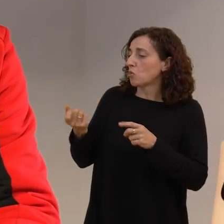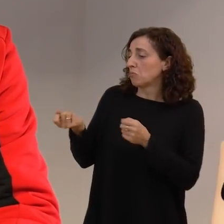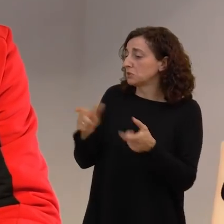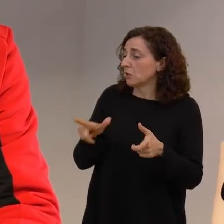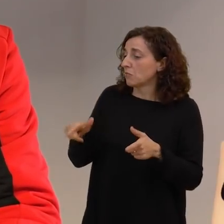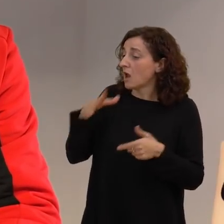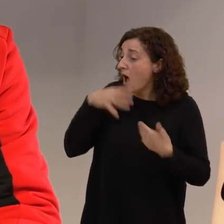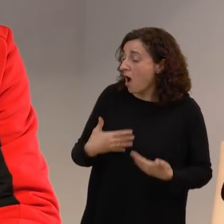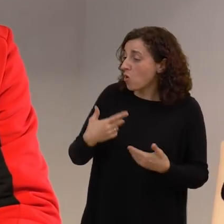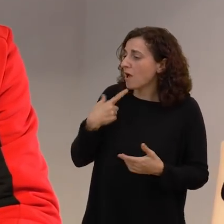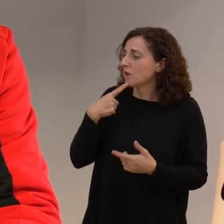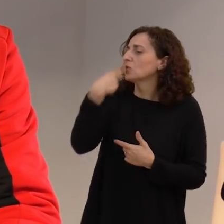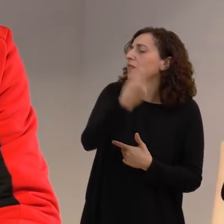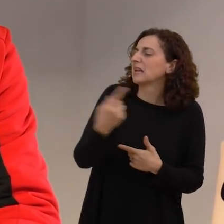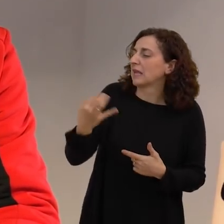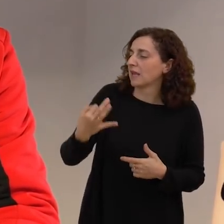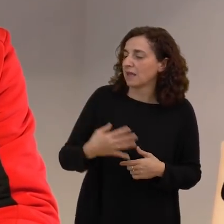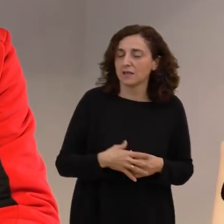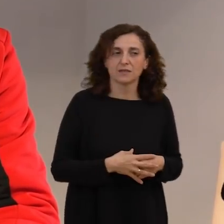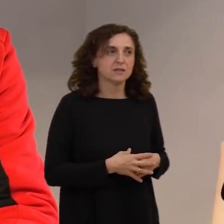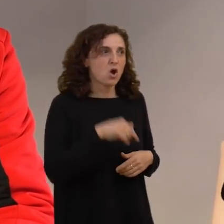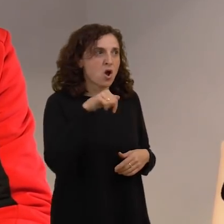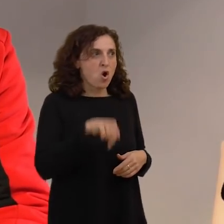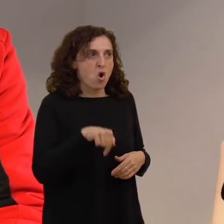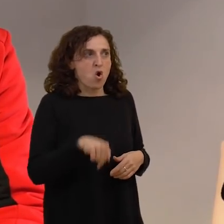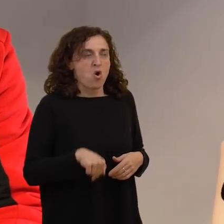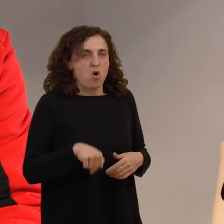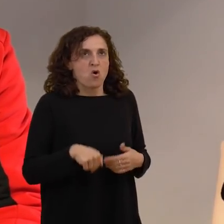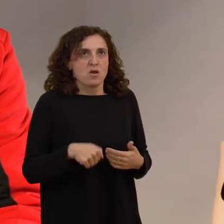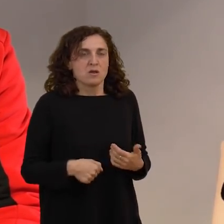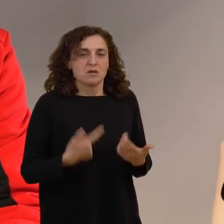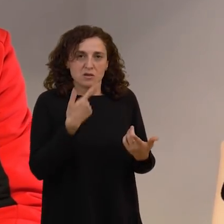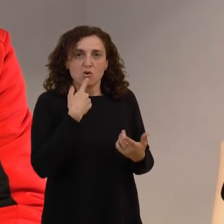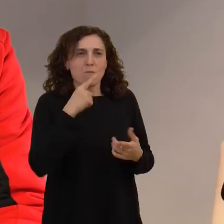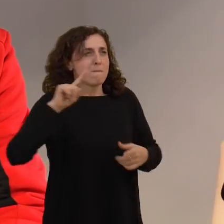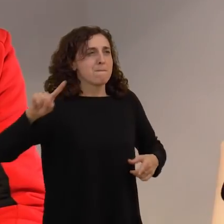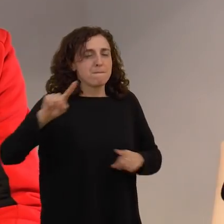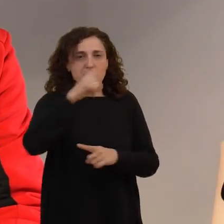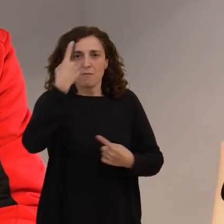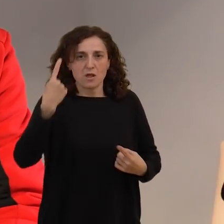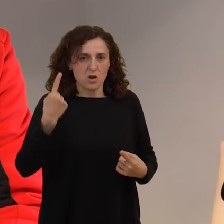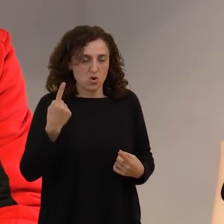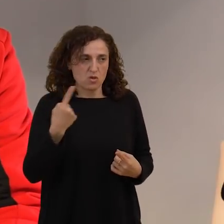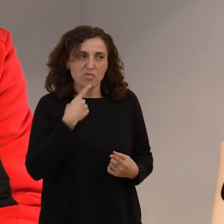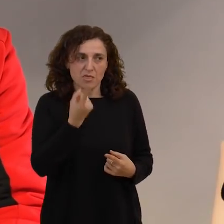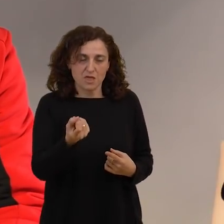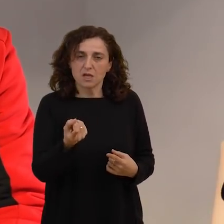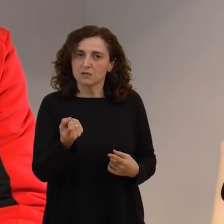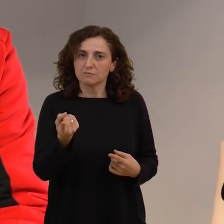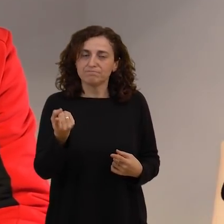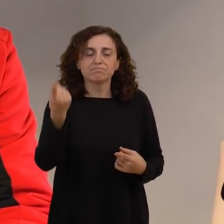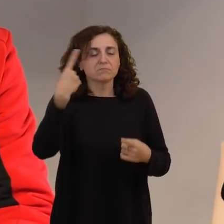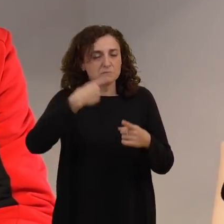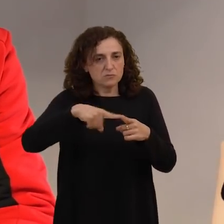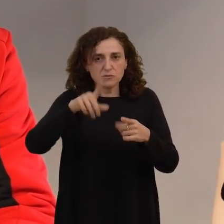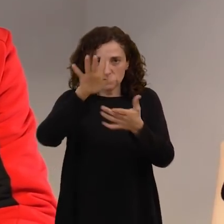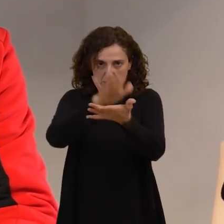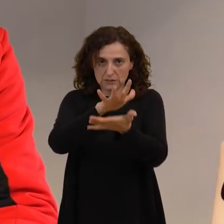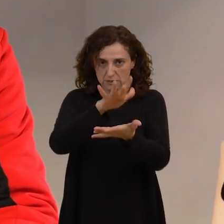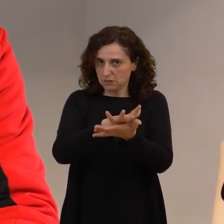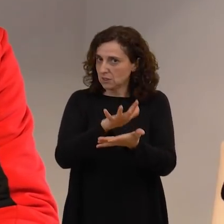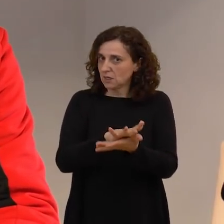en su misma situación hoy? Hoy lo primero que se lo tomen con mucha